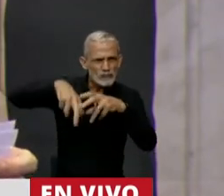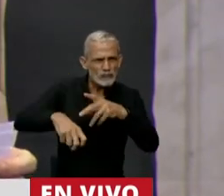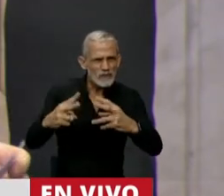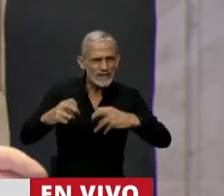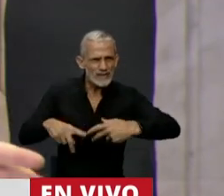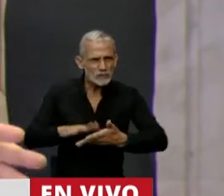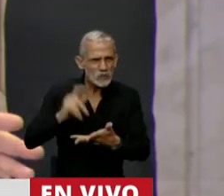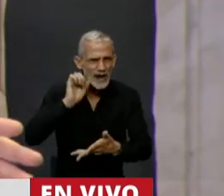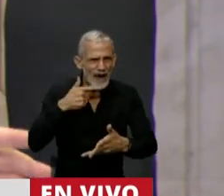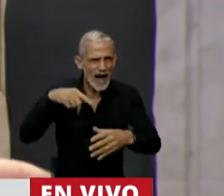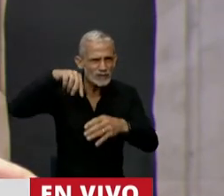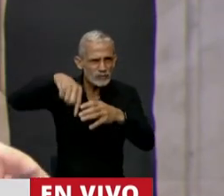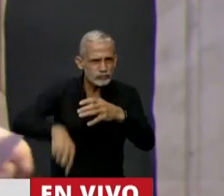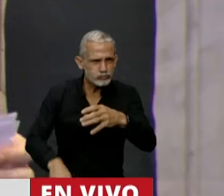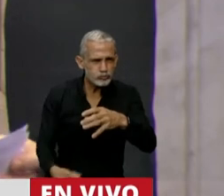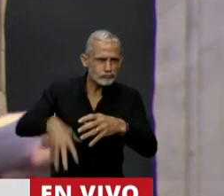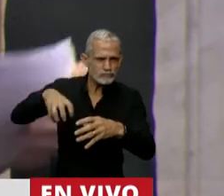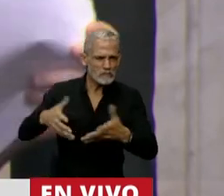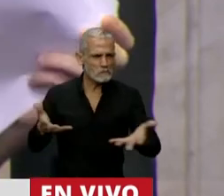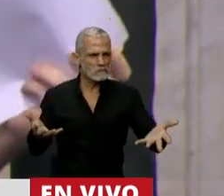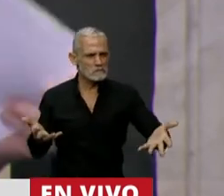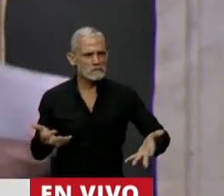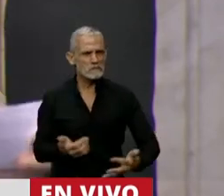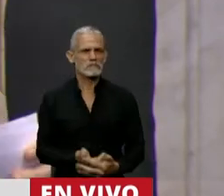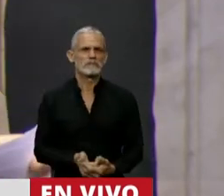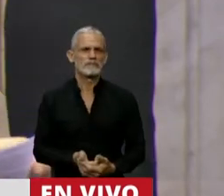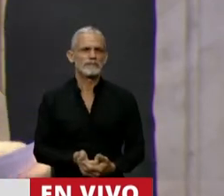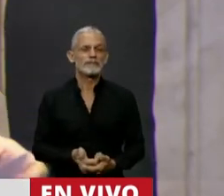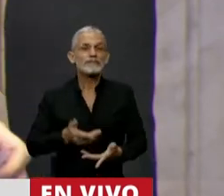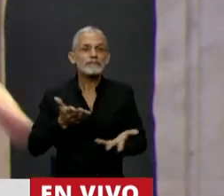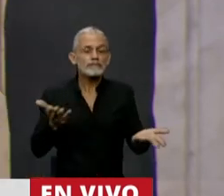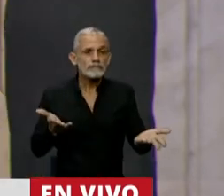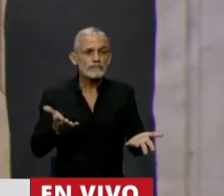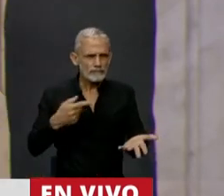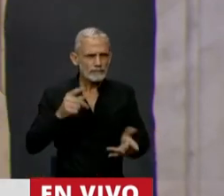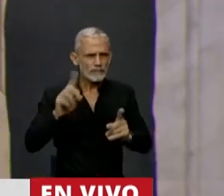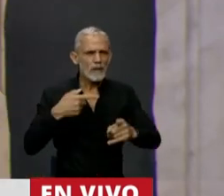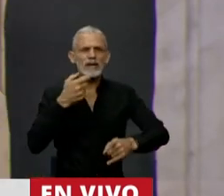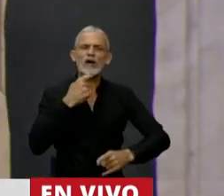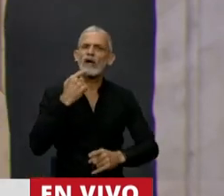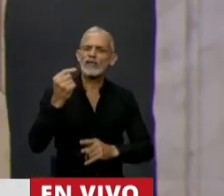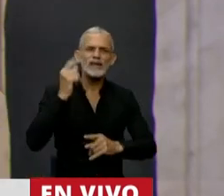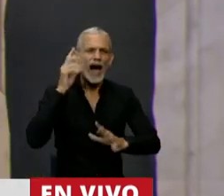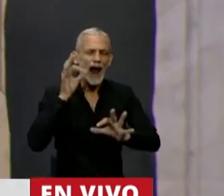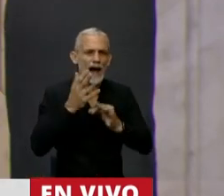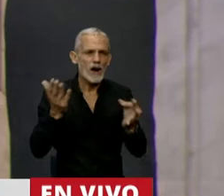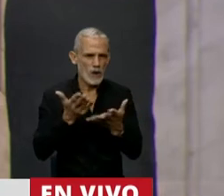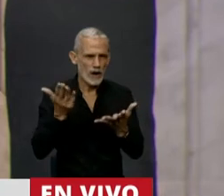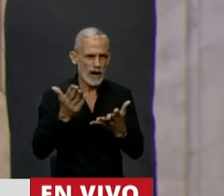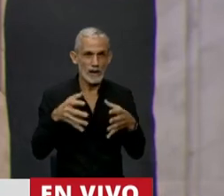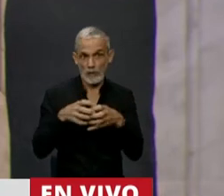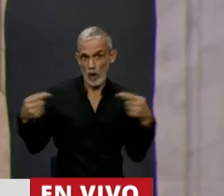prioridades. Por otro lado, quiero señalar algo que acá se dijo de parte de